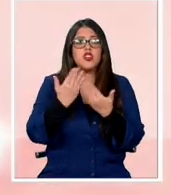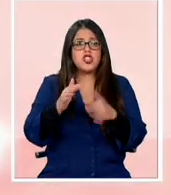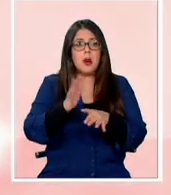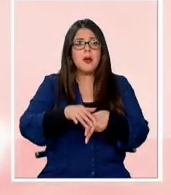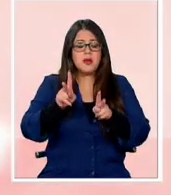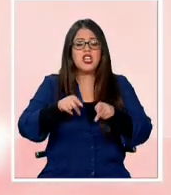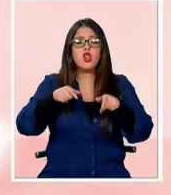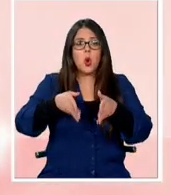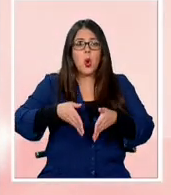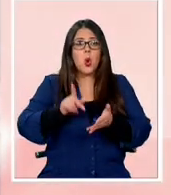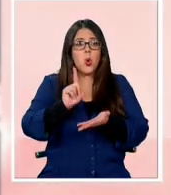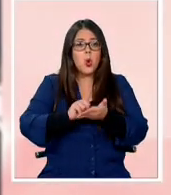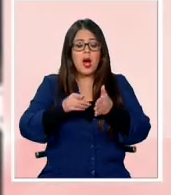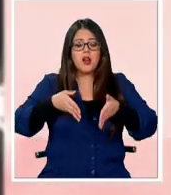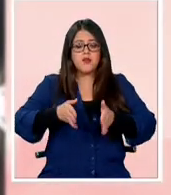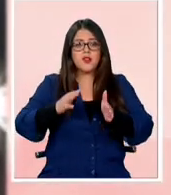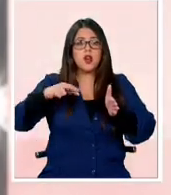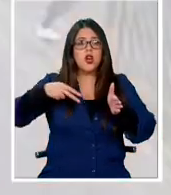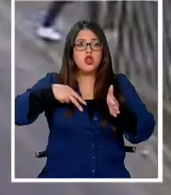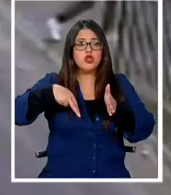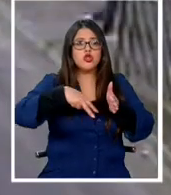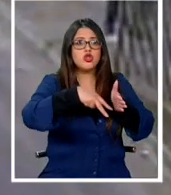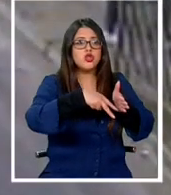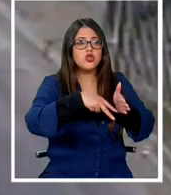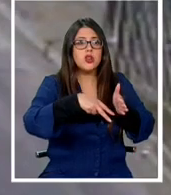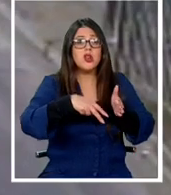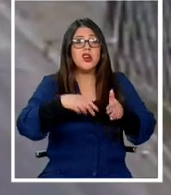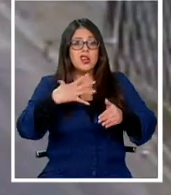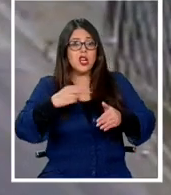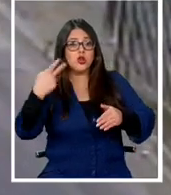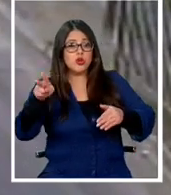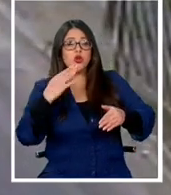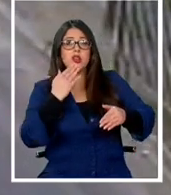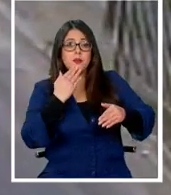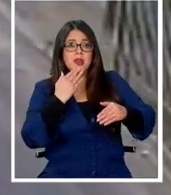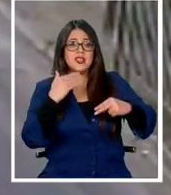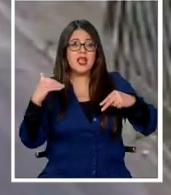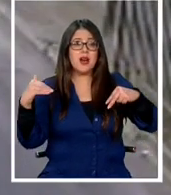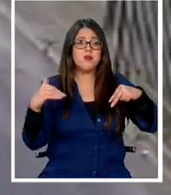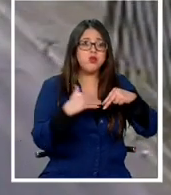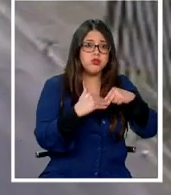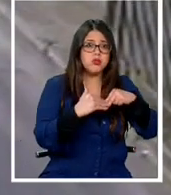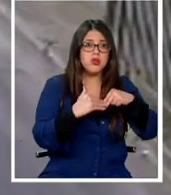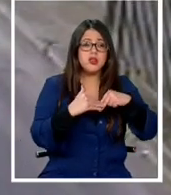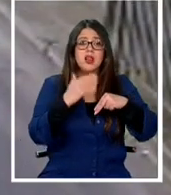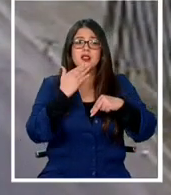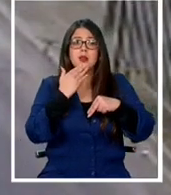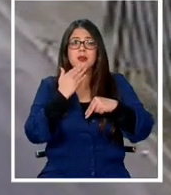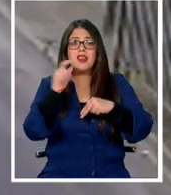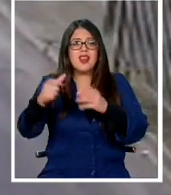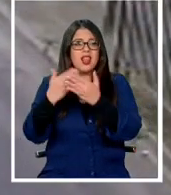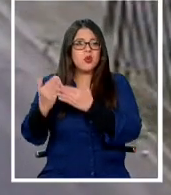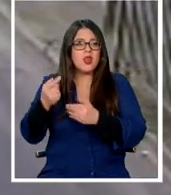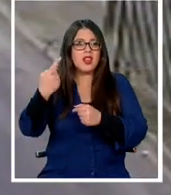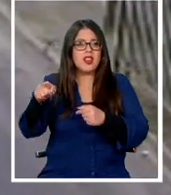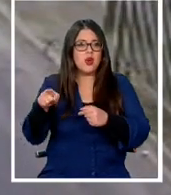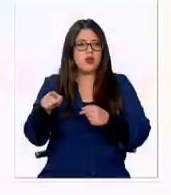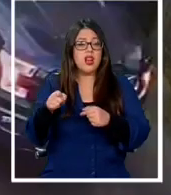hijo, quien también fue atropellado junto a otro escolar de 16. Ellos están hospitalizados, pero fuera de riesgo